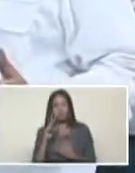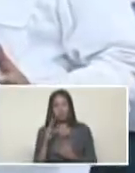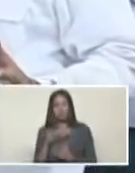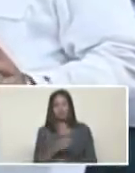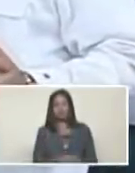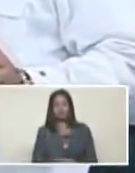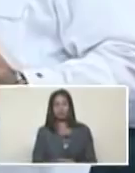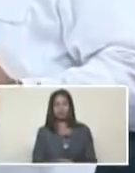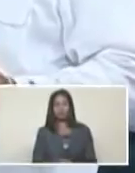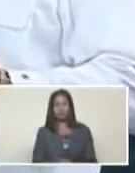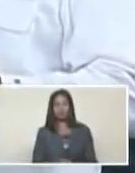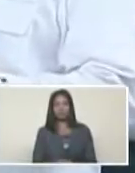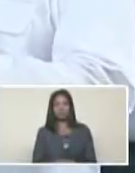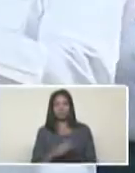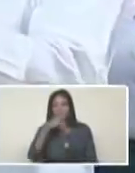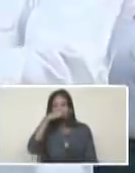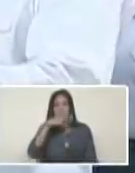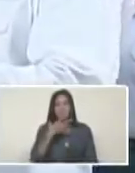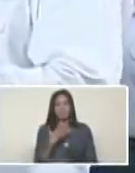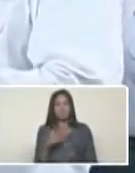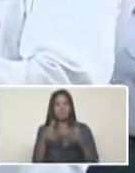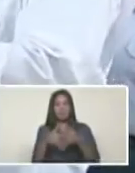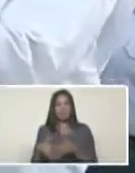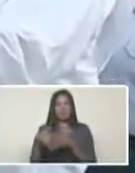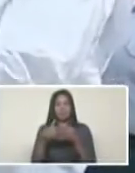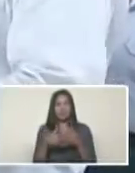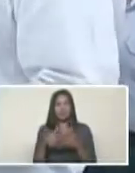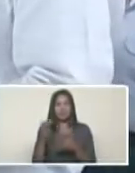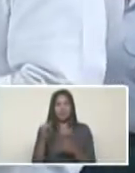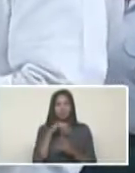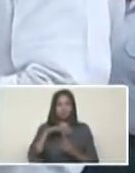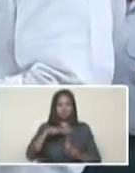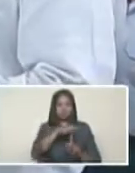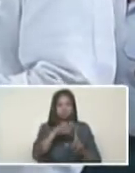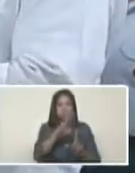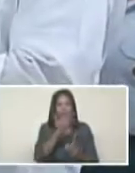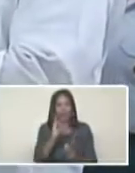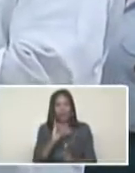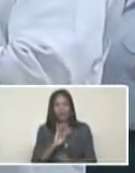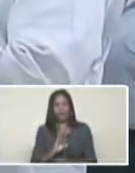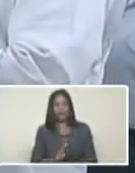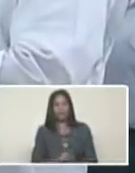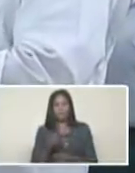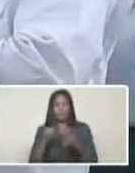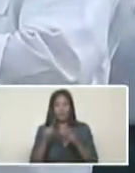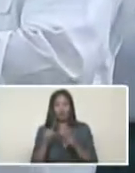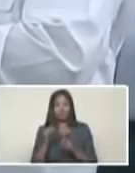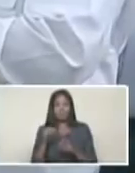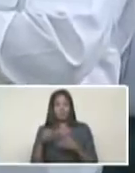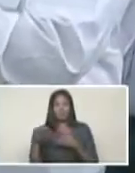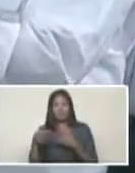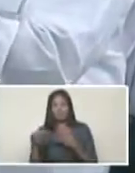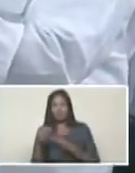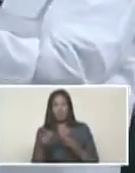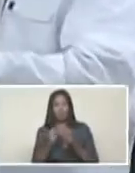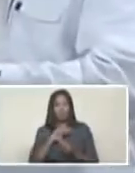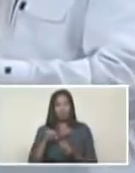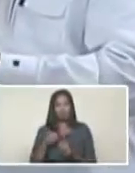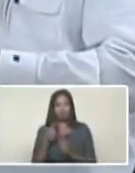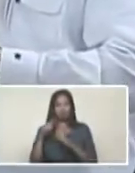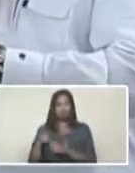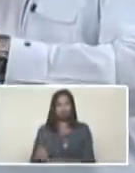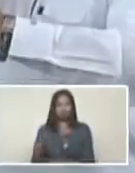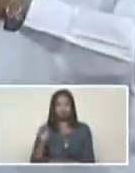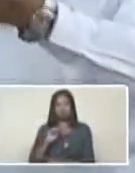detalles de la maldad gringa, de la maldad imperialista, de la persecución imperialista, pero también son detalles de cómo nosotros no nos dejamos